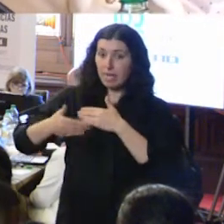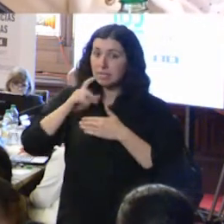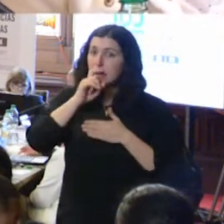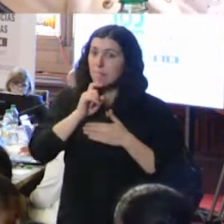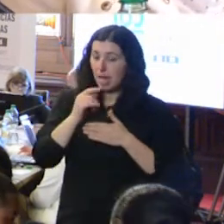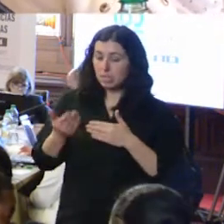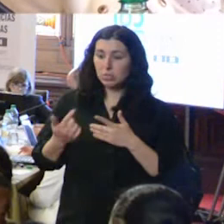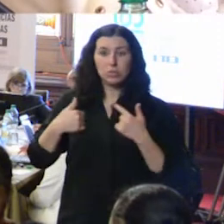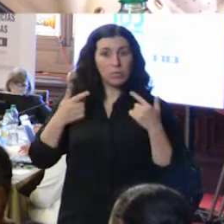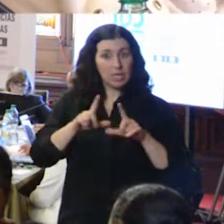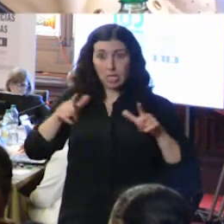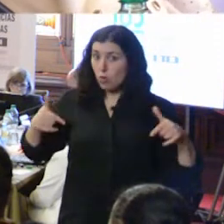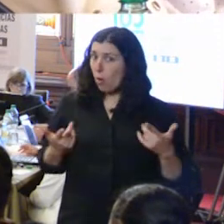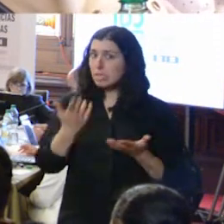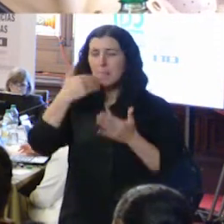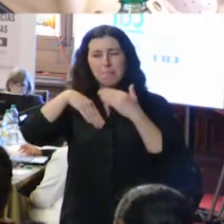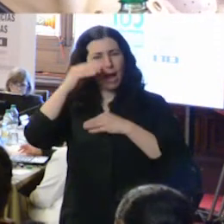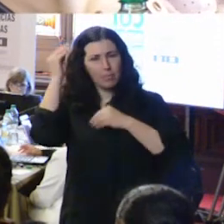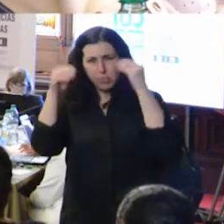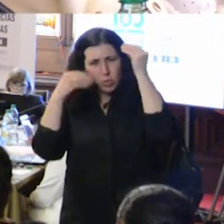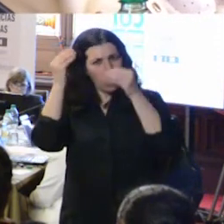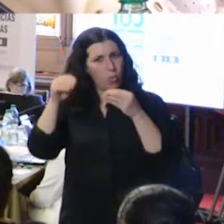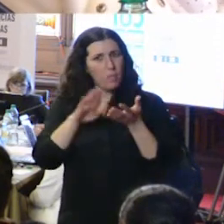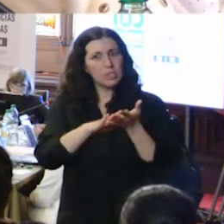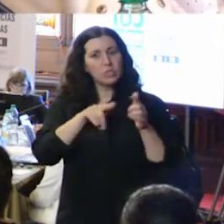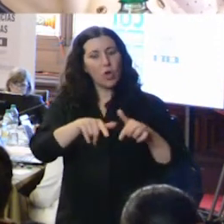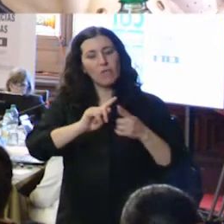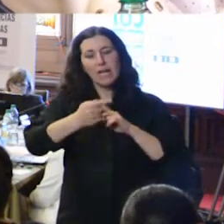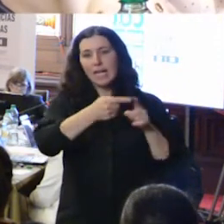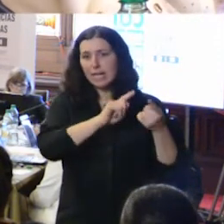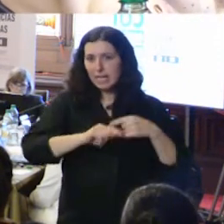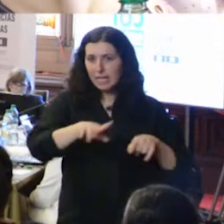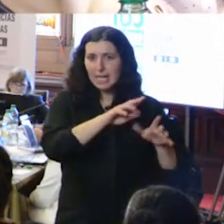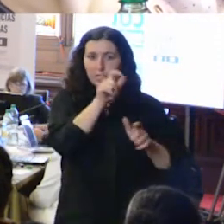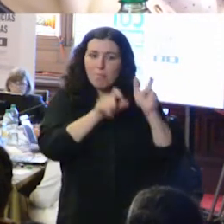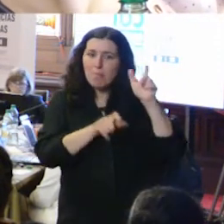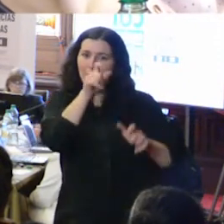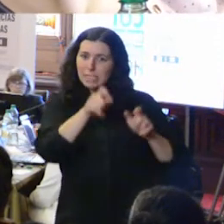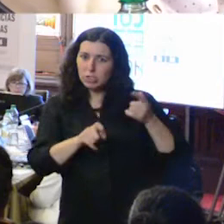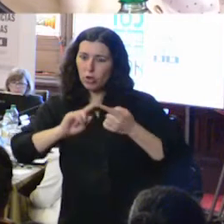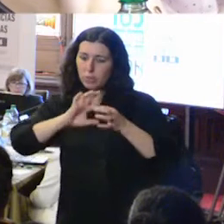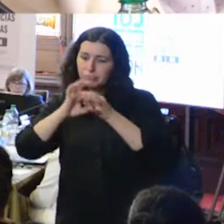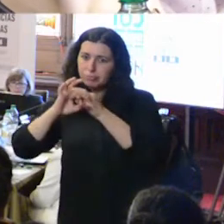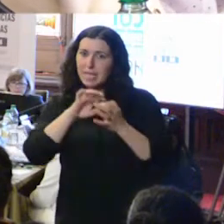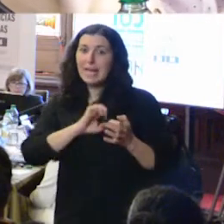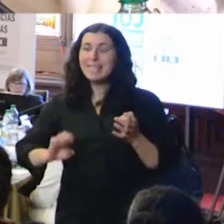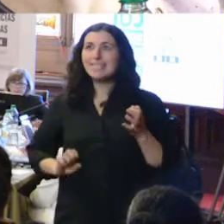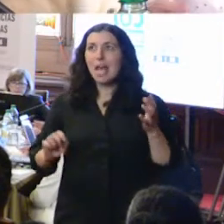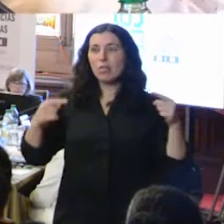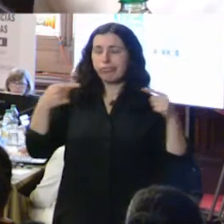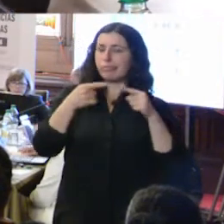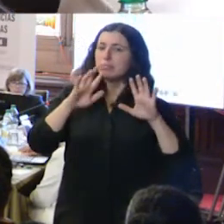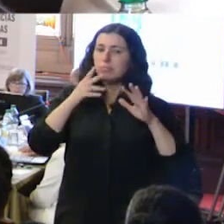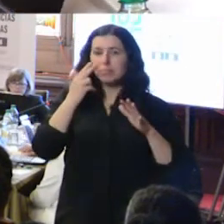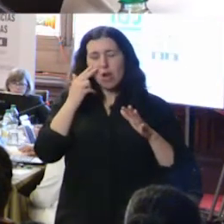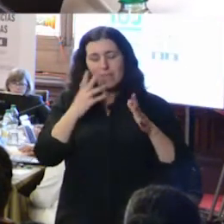haya mayores preocupaciones en la relación entre los pobladores y el Estado, en un contexto en el que todavía quedan